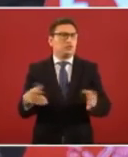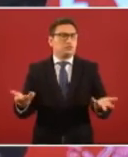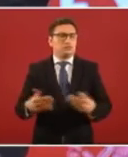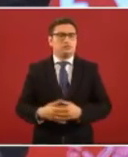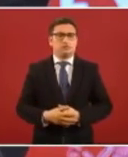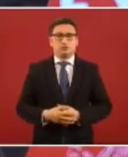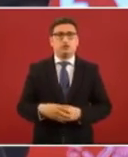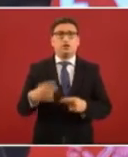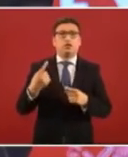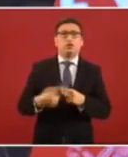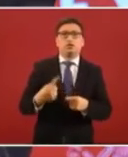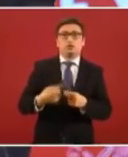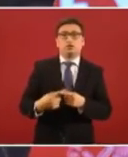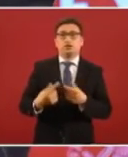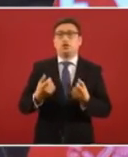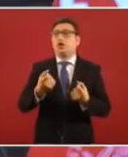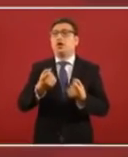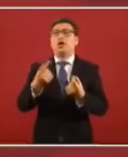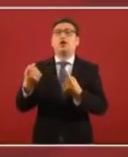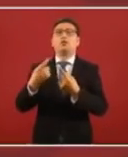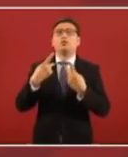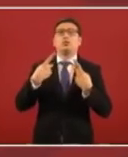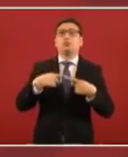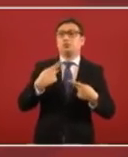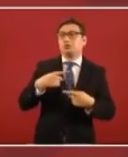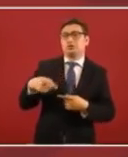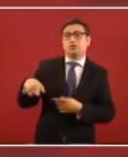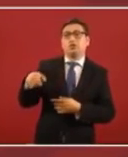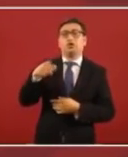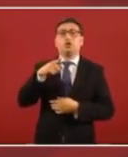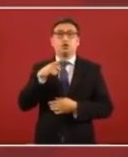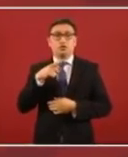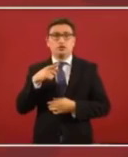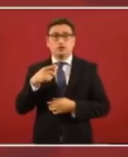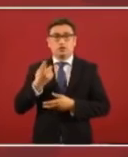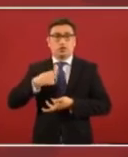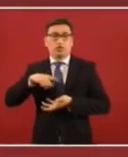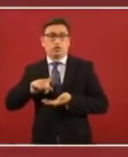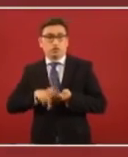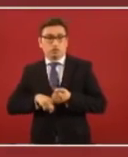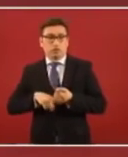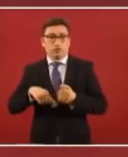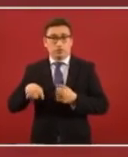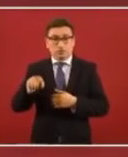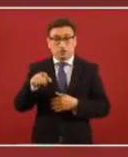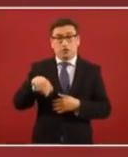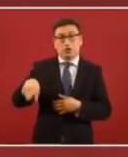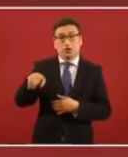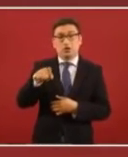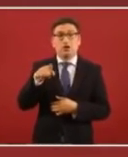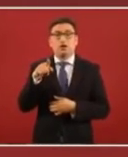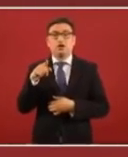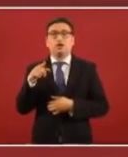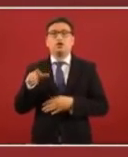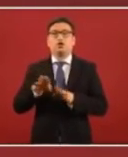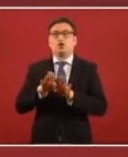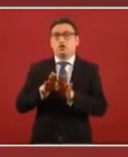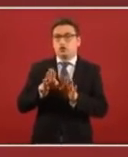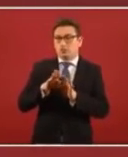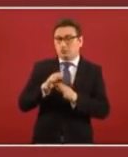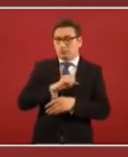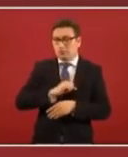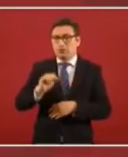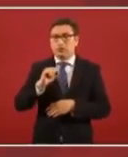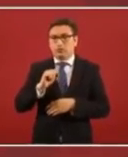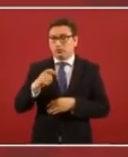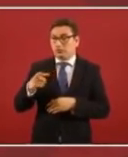a delincuentes de cuello blanco, que ni siquiera han perdido su respetabilidad. Entonces, ¿cómo no se